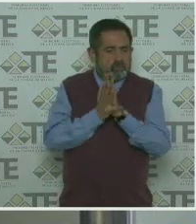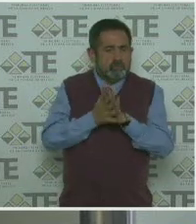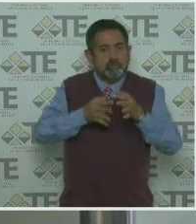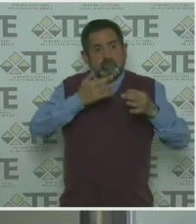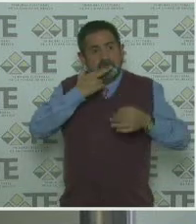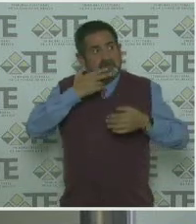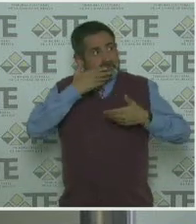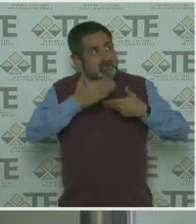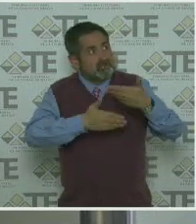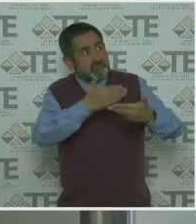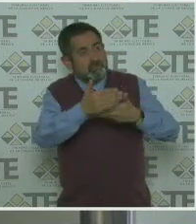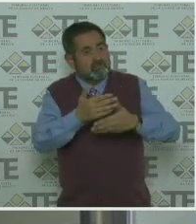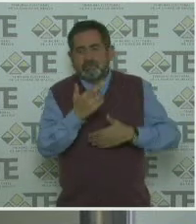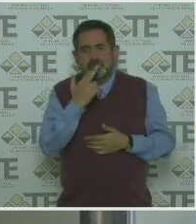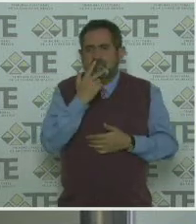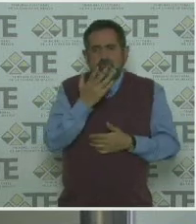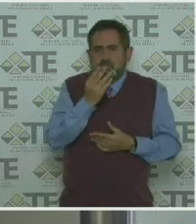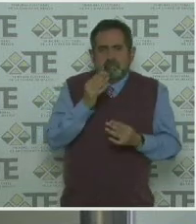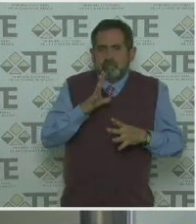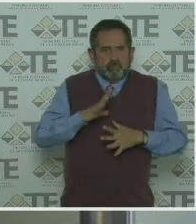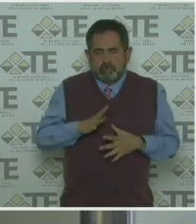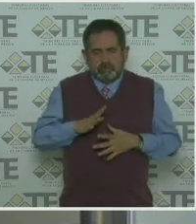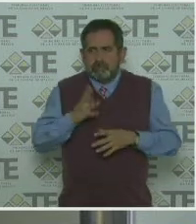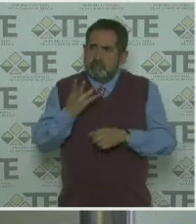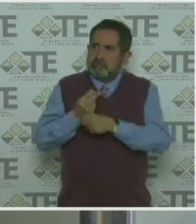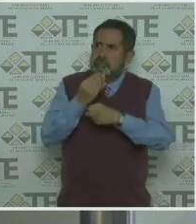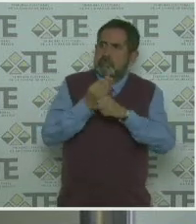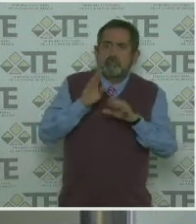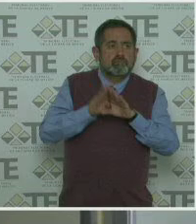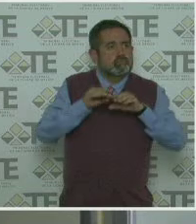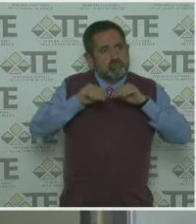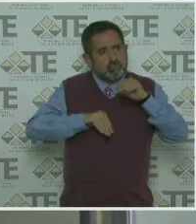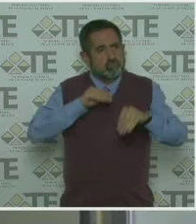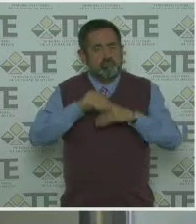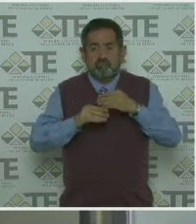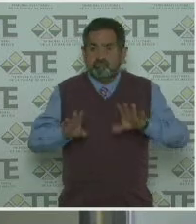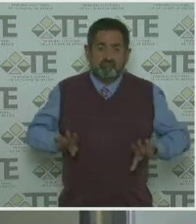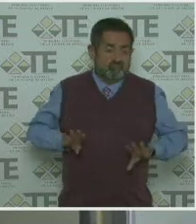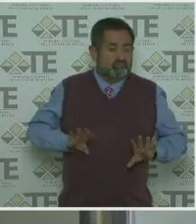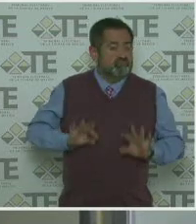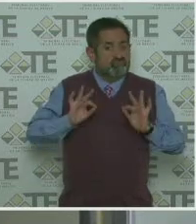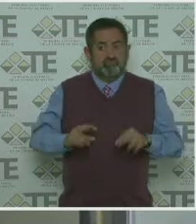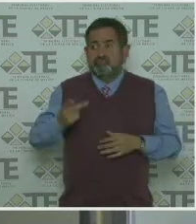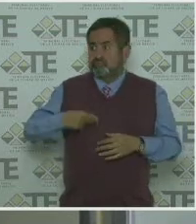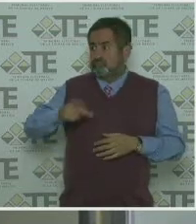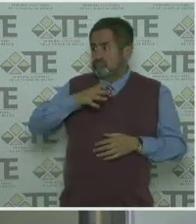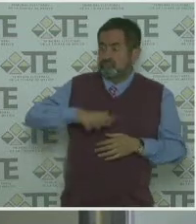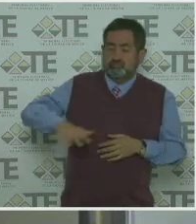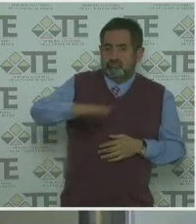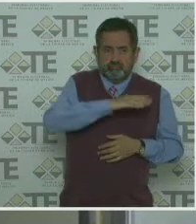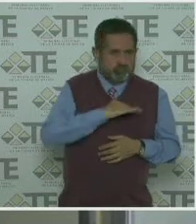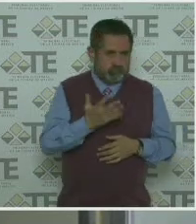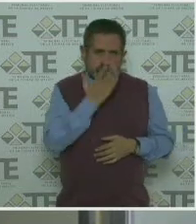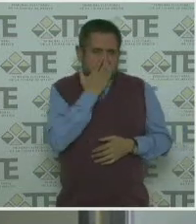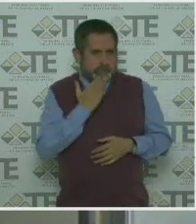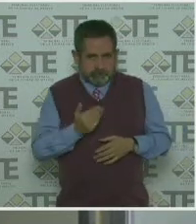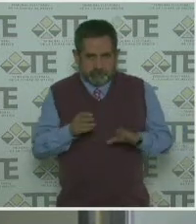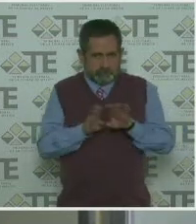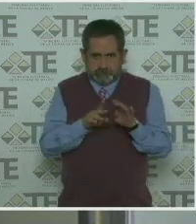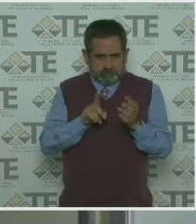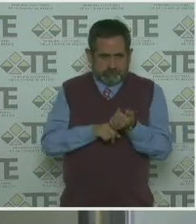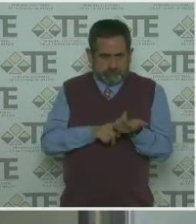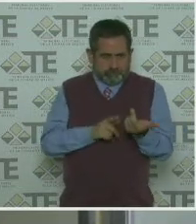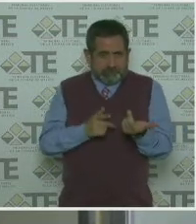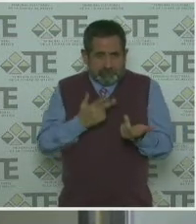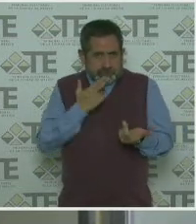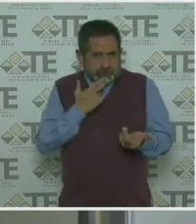de mejoramientos en la infraestructura urbana o la implementación de obras o servicios en beneficio de los habitantes de la unidad territorial donde se